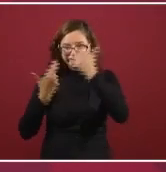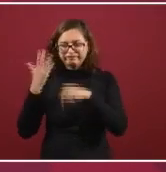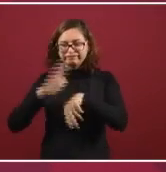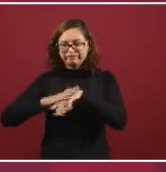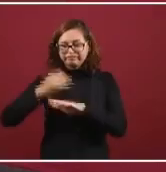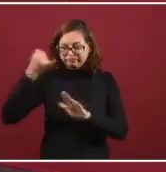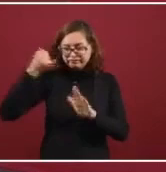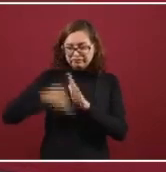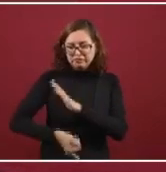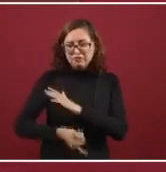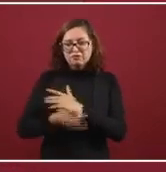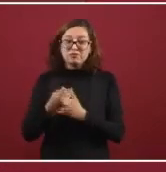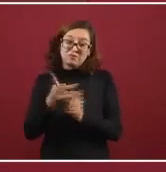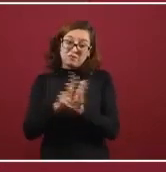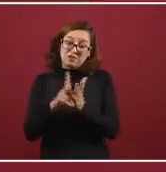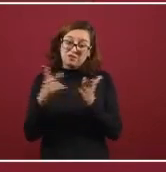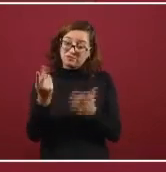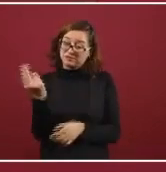porque